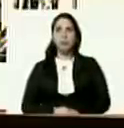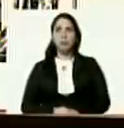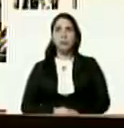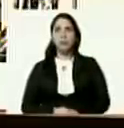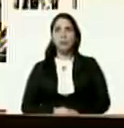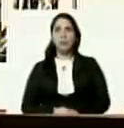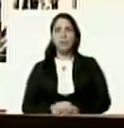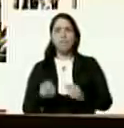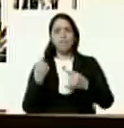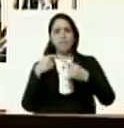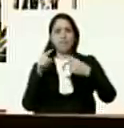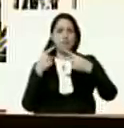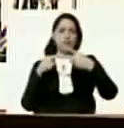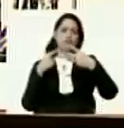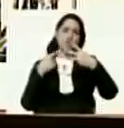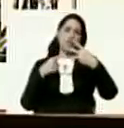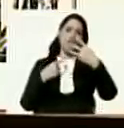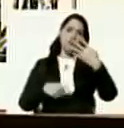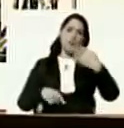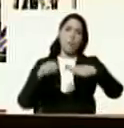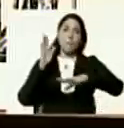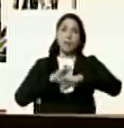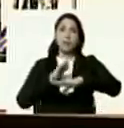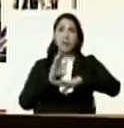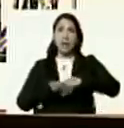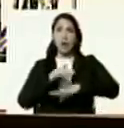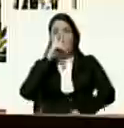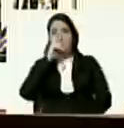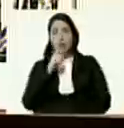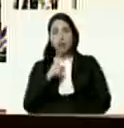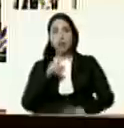¿Cuántas cosas ocurrieron en los años 60, 70?